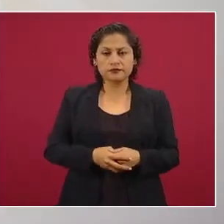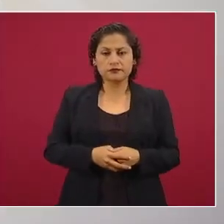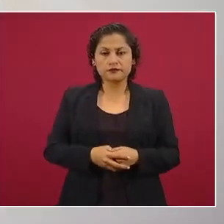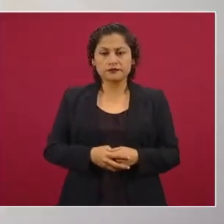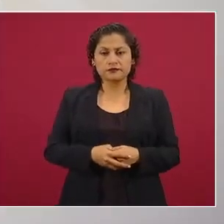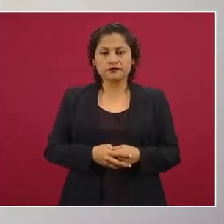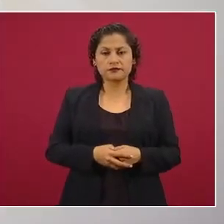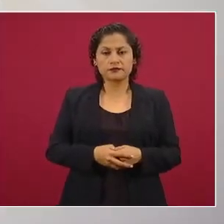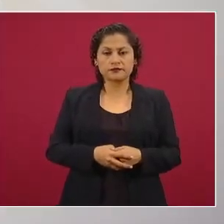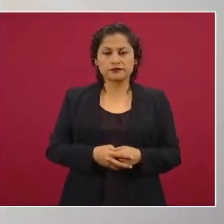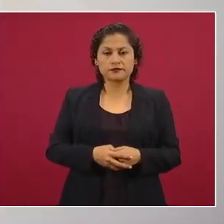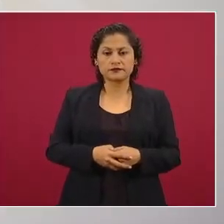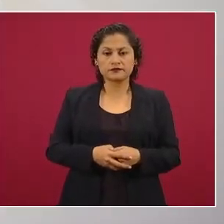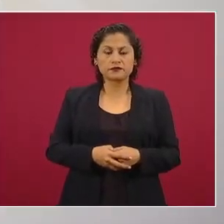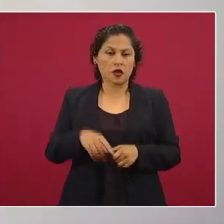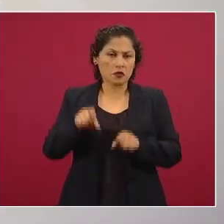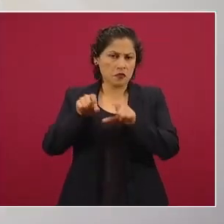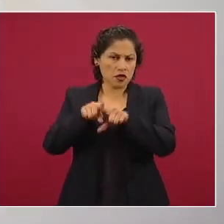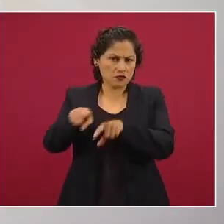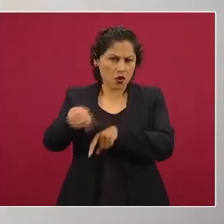con el conductor.